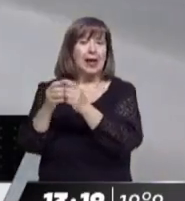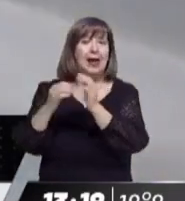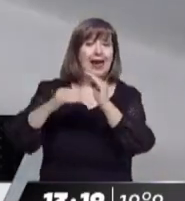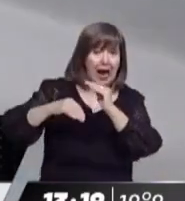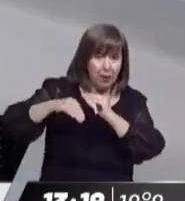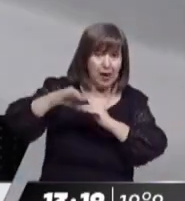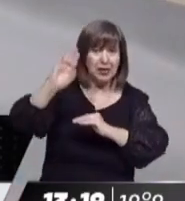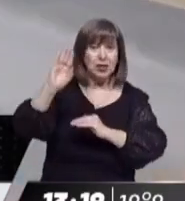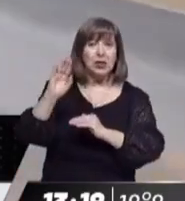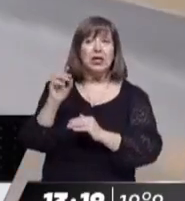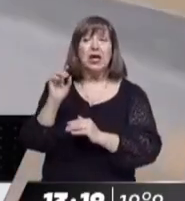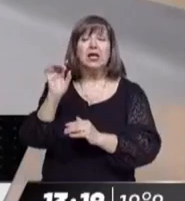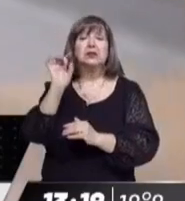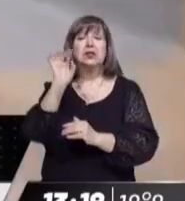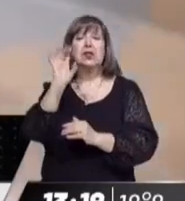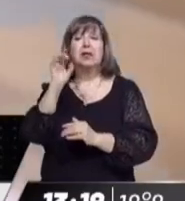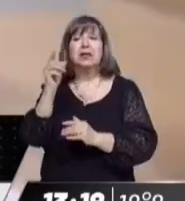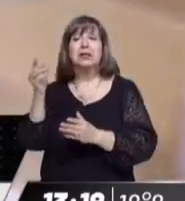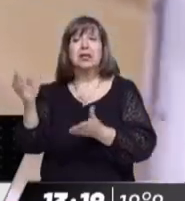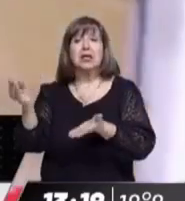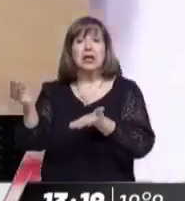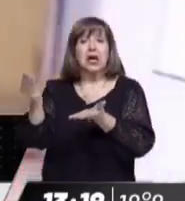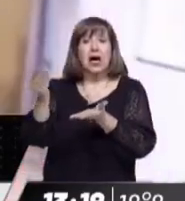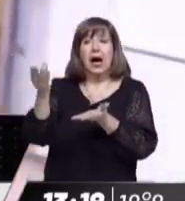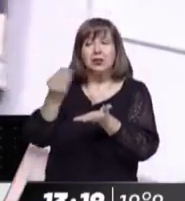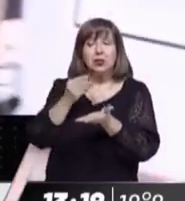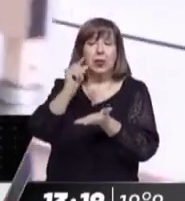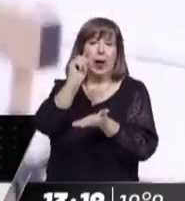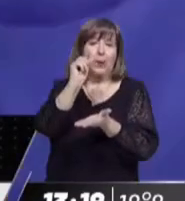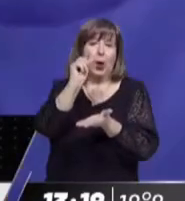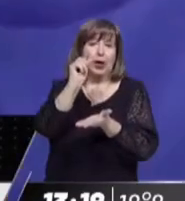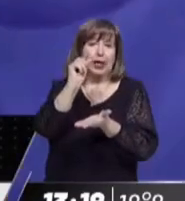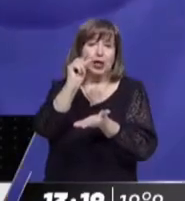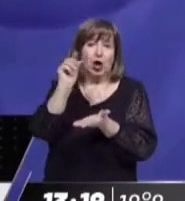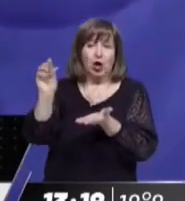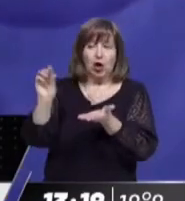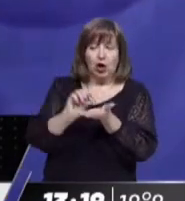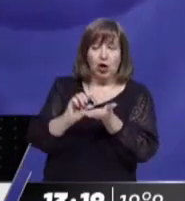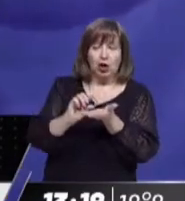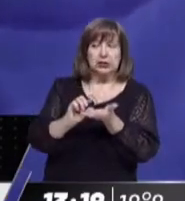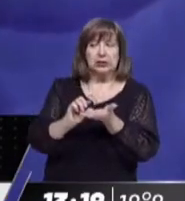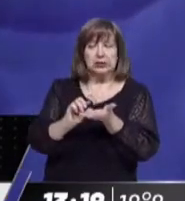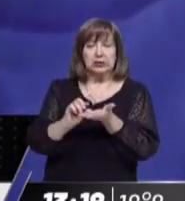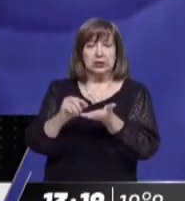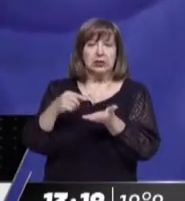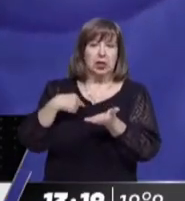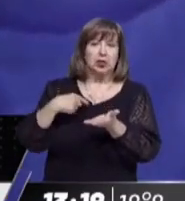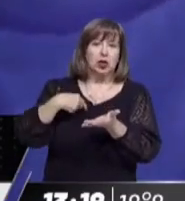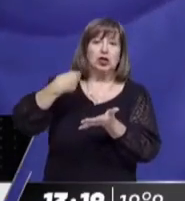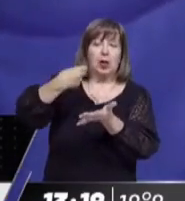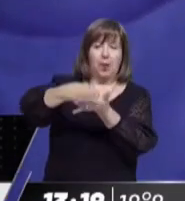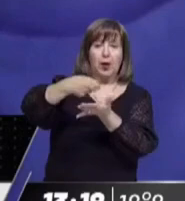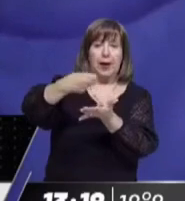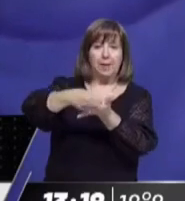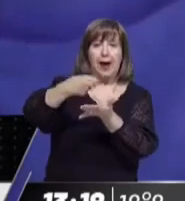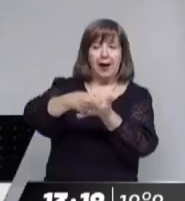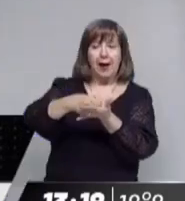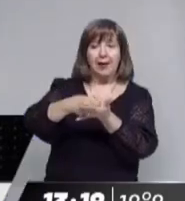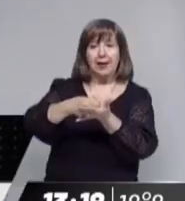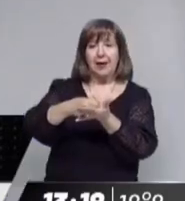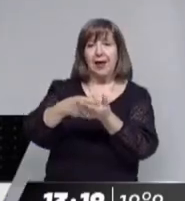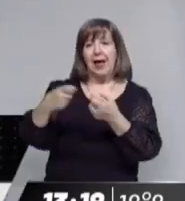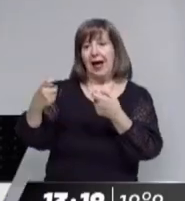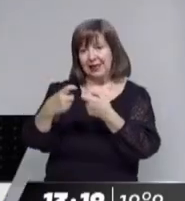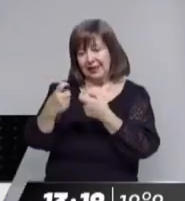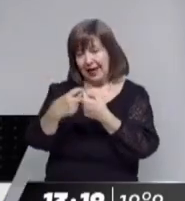absorbe solamente un porcentaje, generalmente es 2/3 de la consulta, y lo que tiene que pagar el afiliado